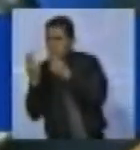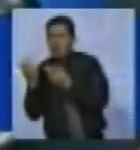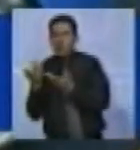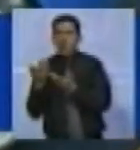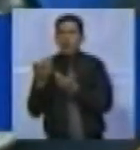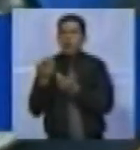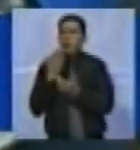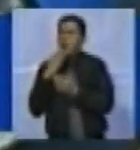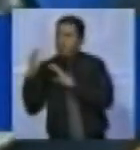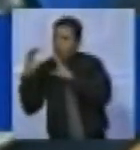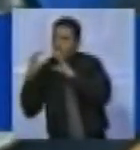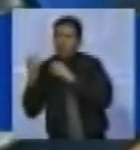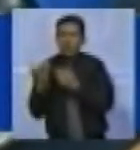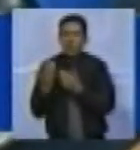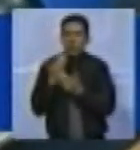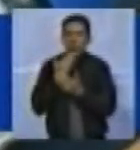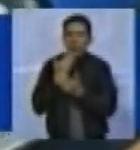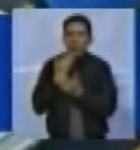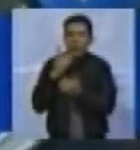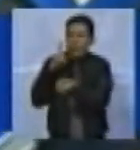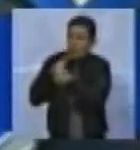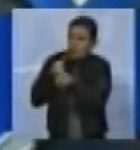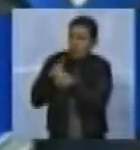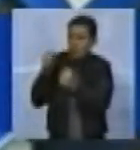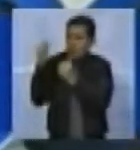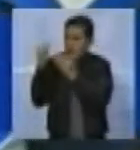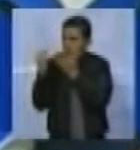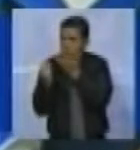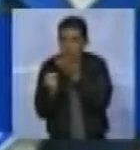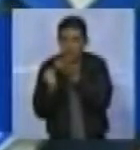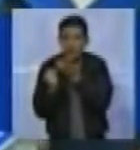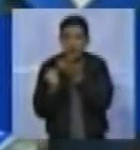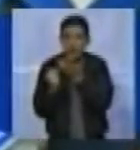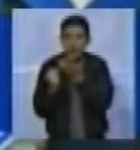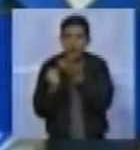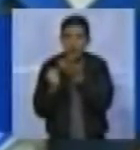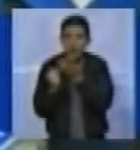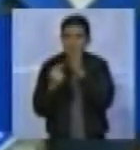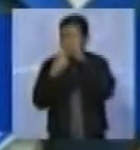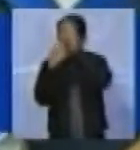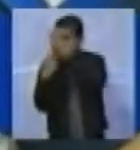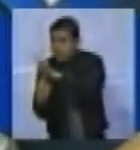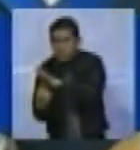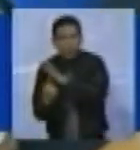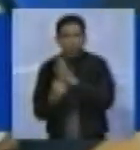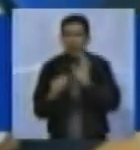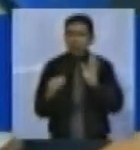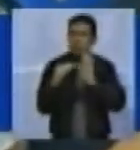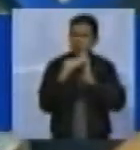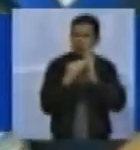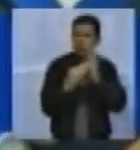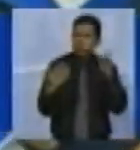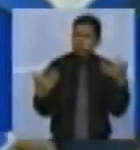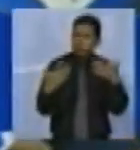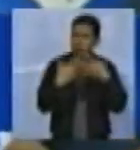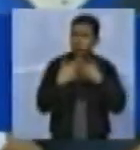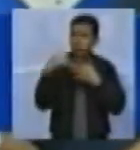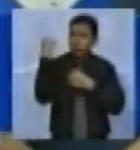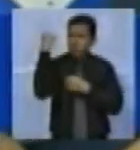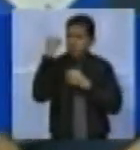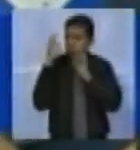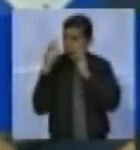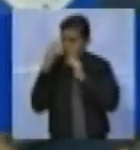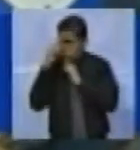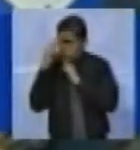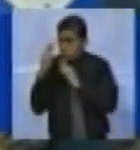atención médica al señor Assange, no ha conculcado ninguno de sus derechos fundamentales y que por el contrario,